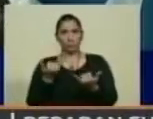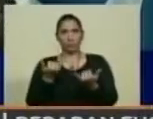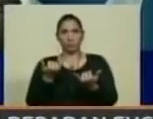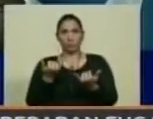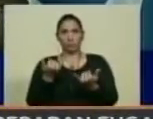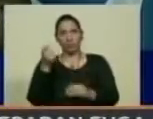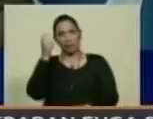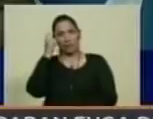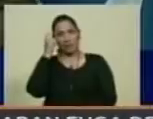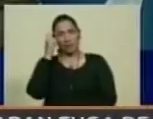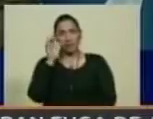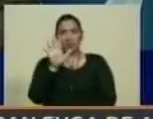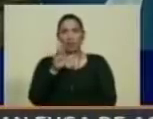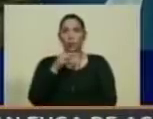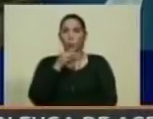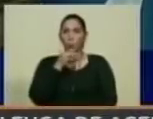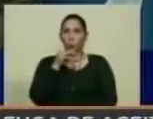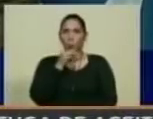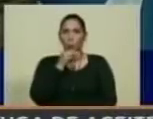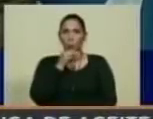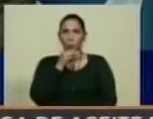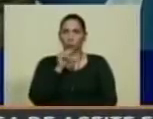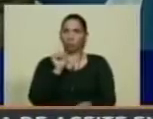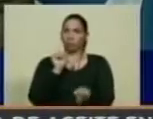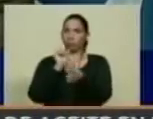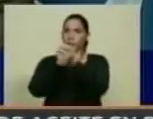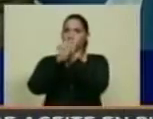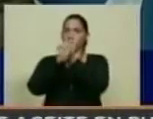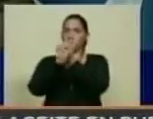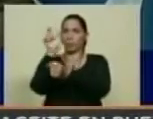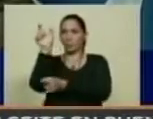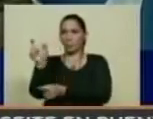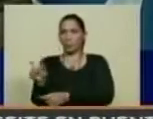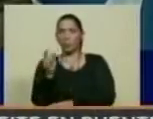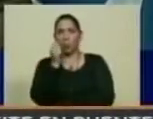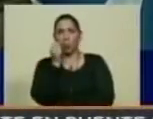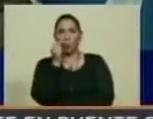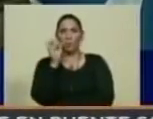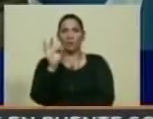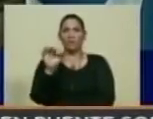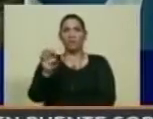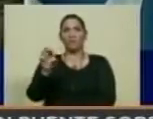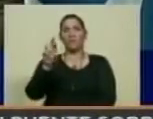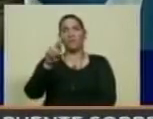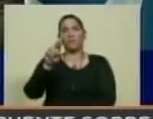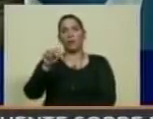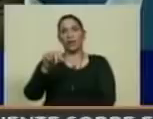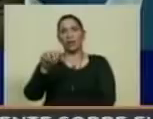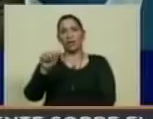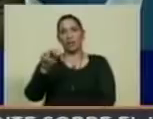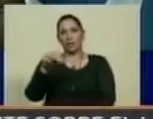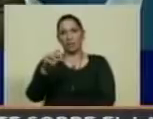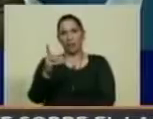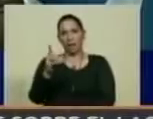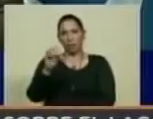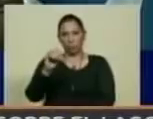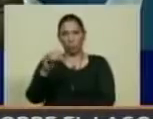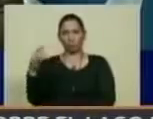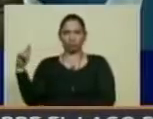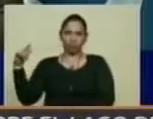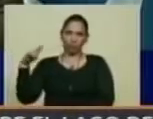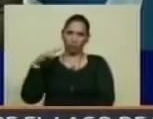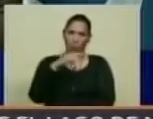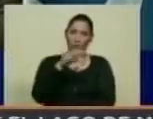5 de octubre fue detenido el ciudadano Fernando Albán en el aeropuerto de Maiquetía.